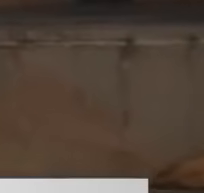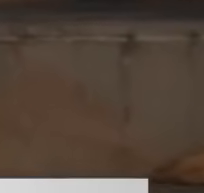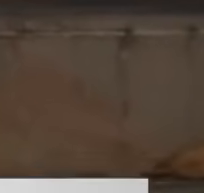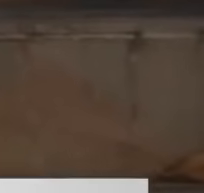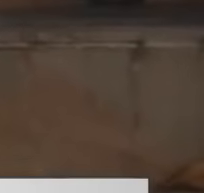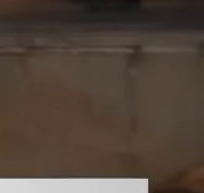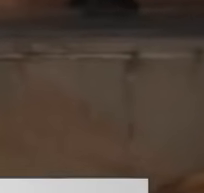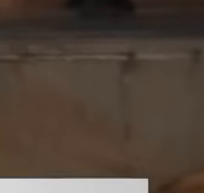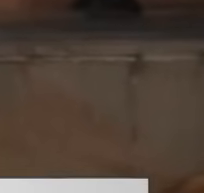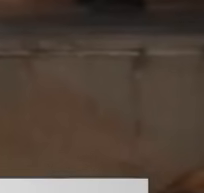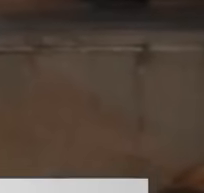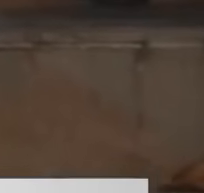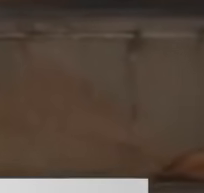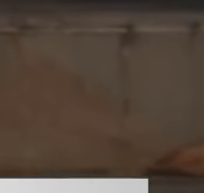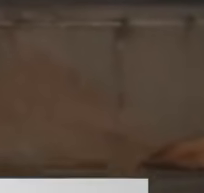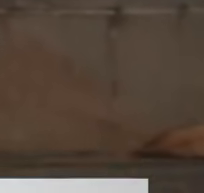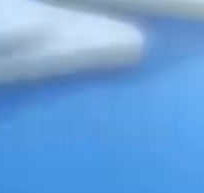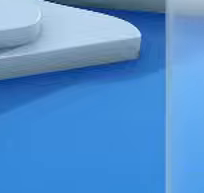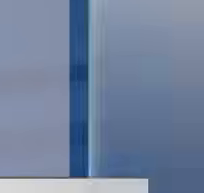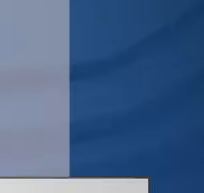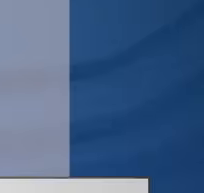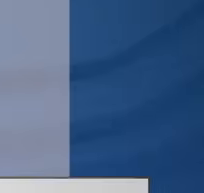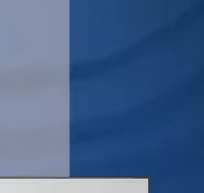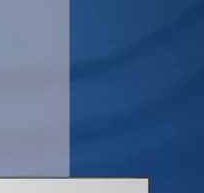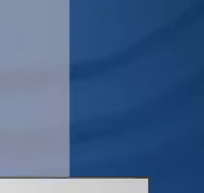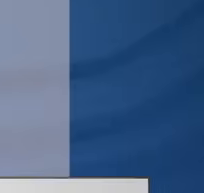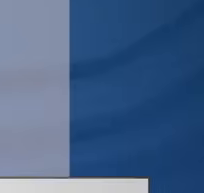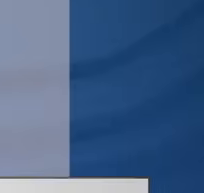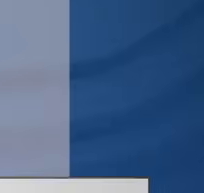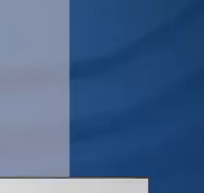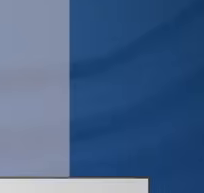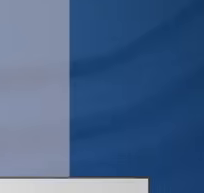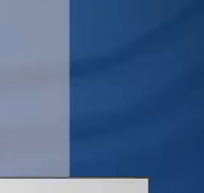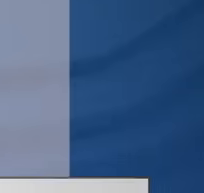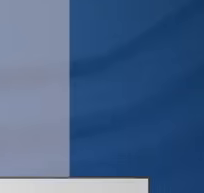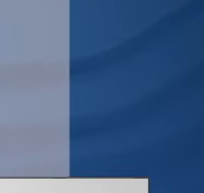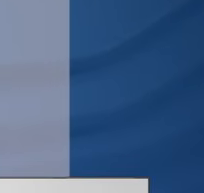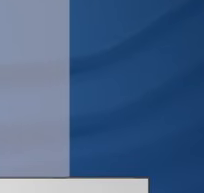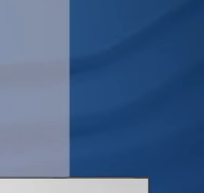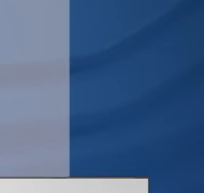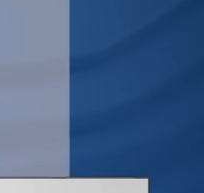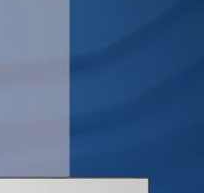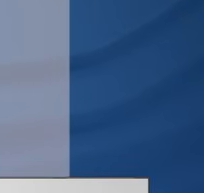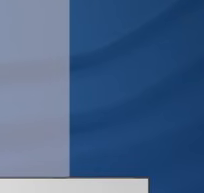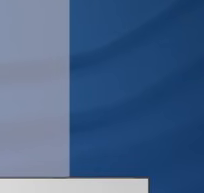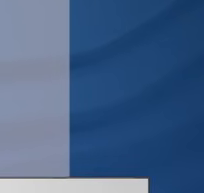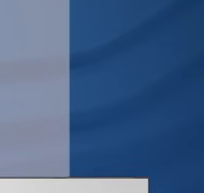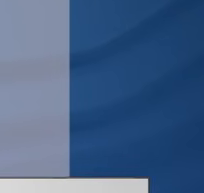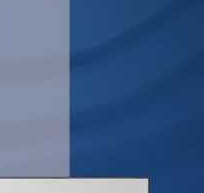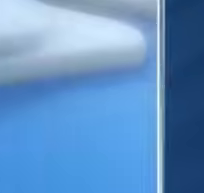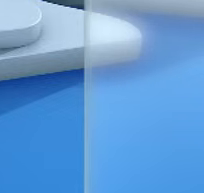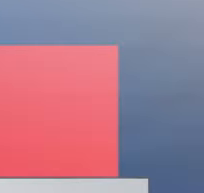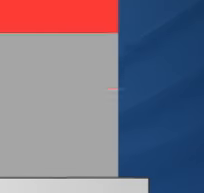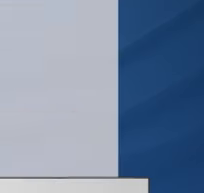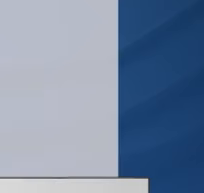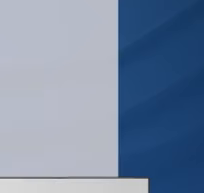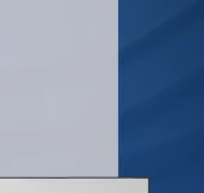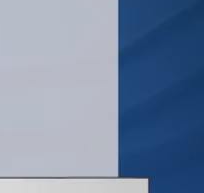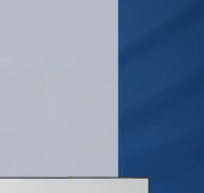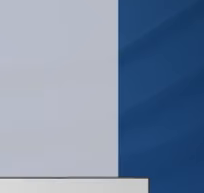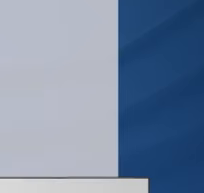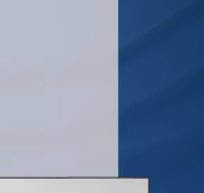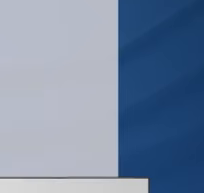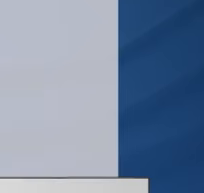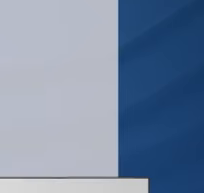le quemaron la cara con una plancha. Presunto fletero fue abatido por su víctima cuando intentaba robarle. Gobernador